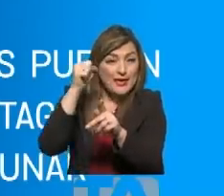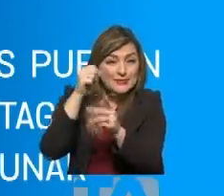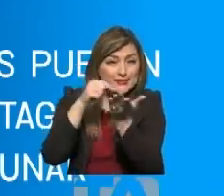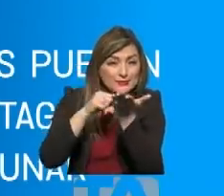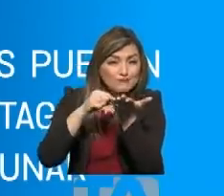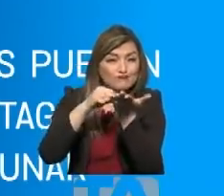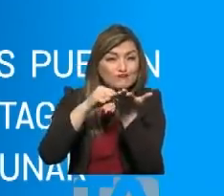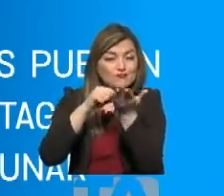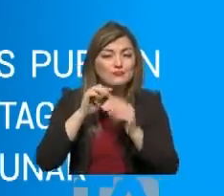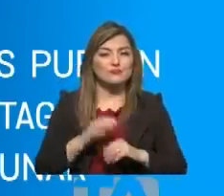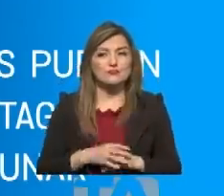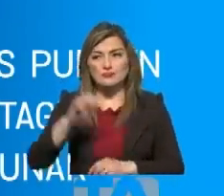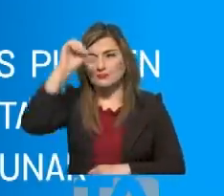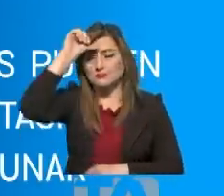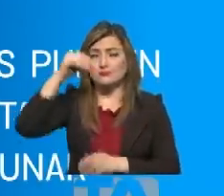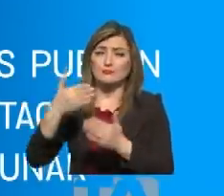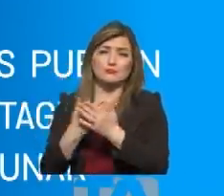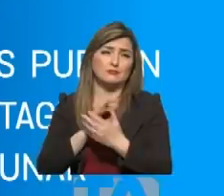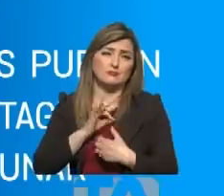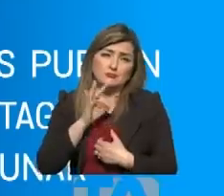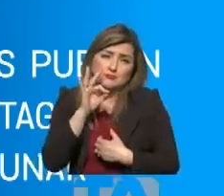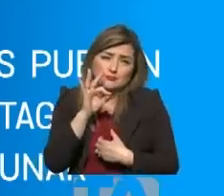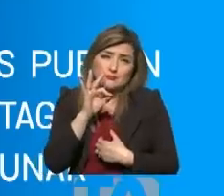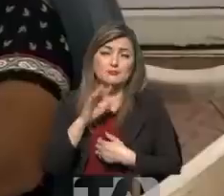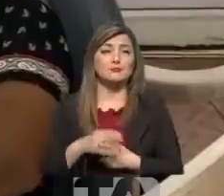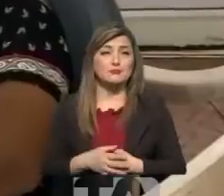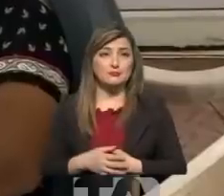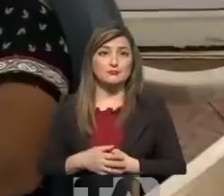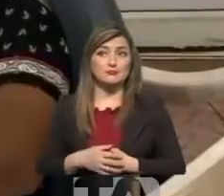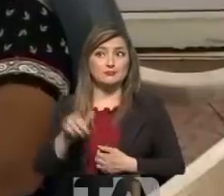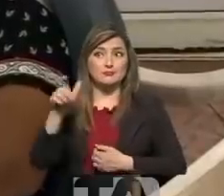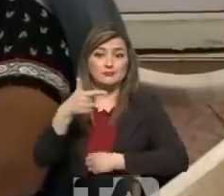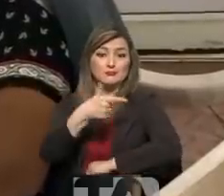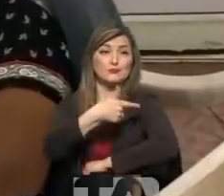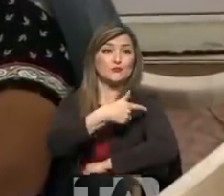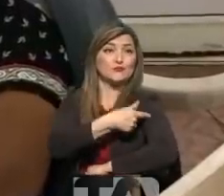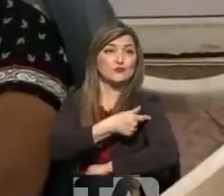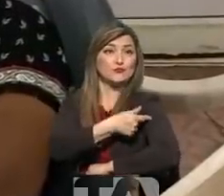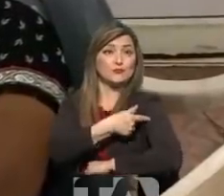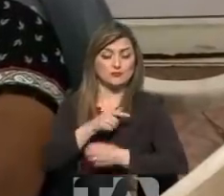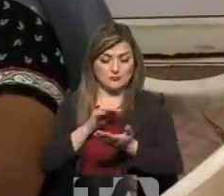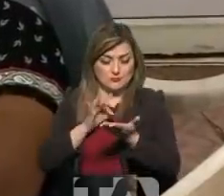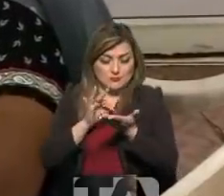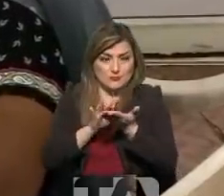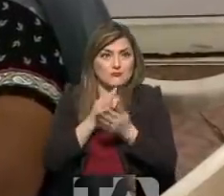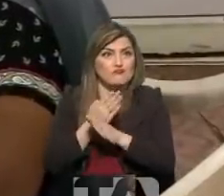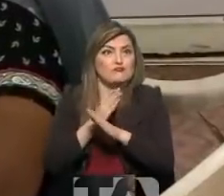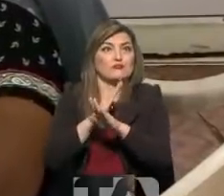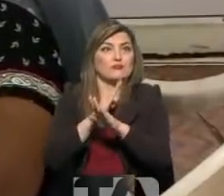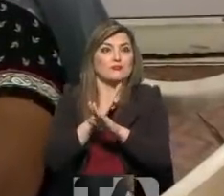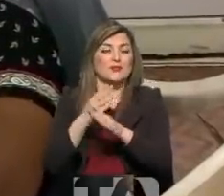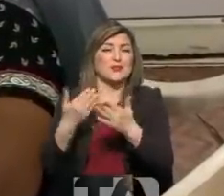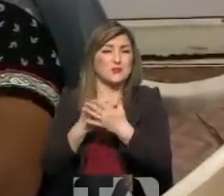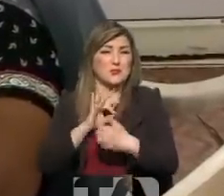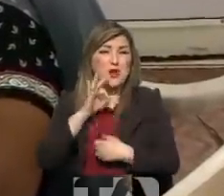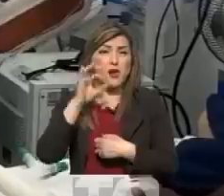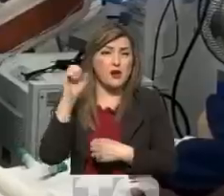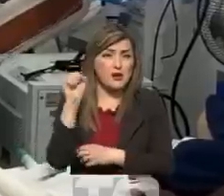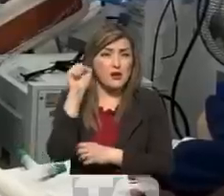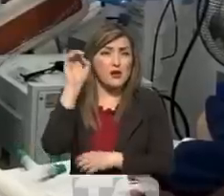que ha surgido una nueva variante. Sabemos nosotros que al vacunarse rápido las variantes pueden ser prevenidas, pero esta nueva variante, la